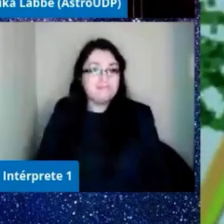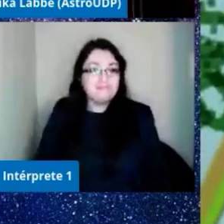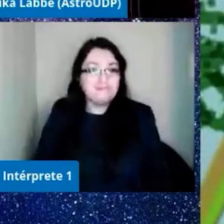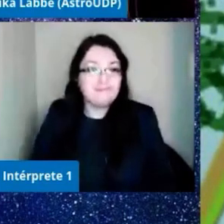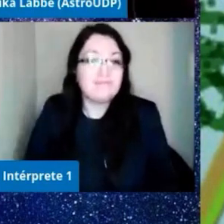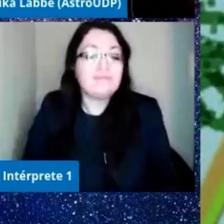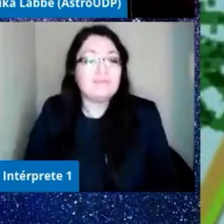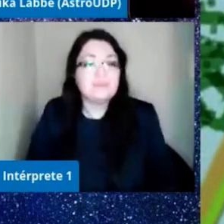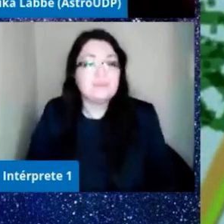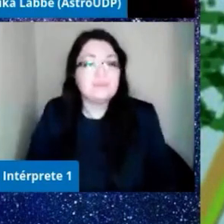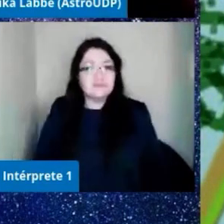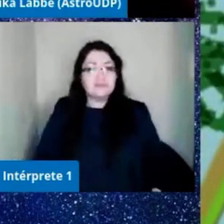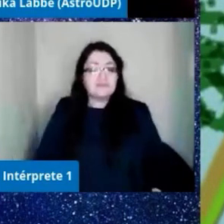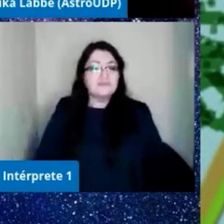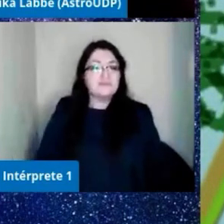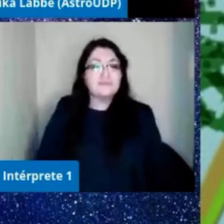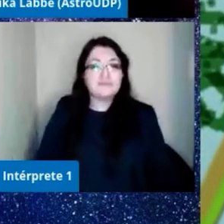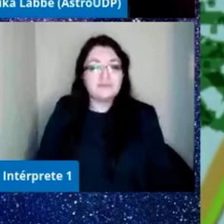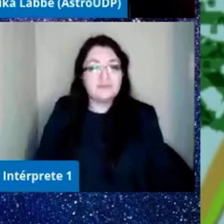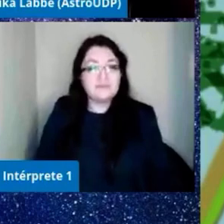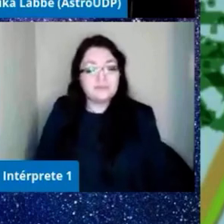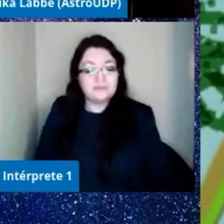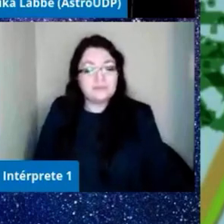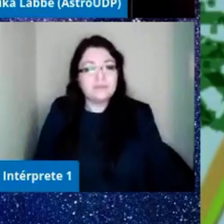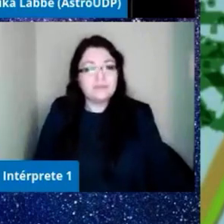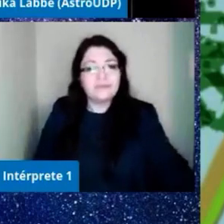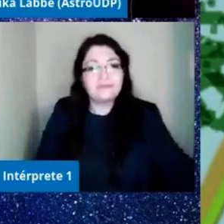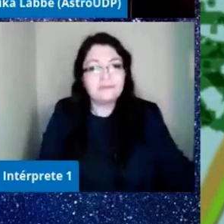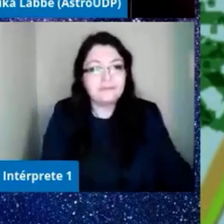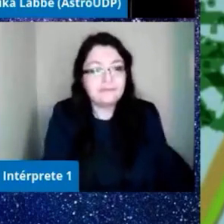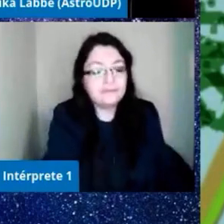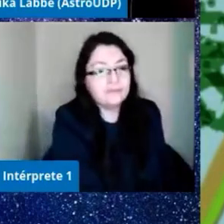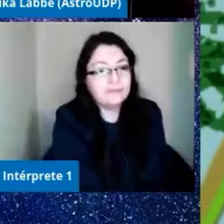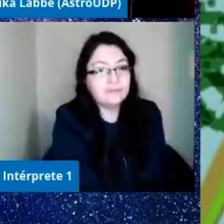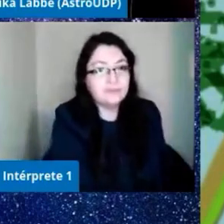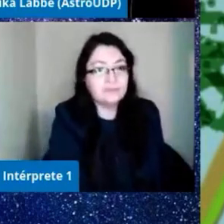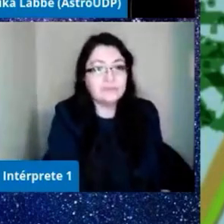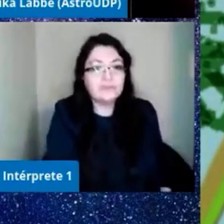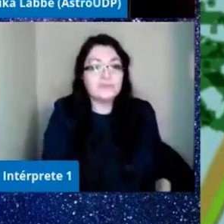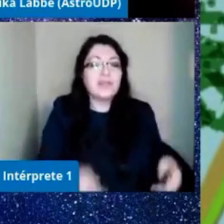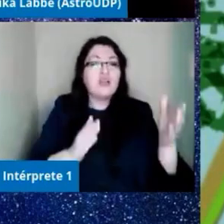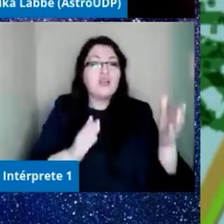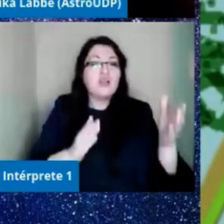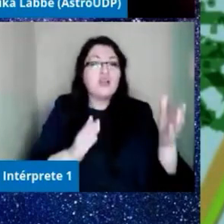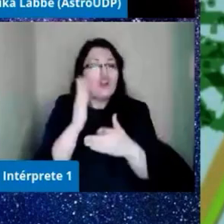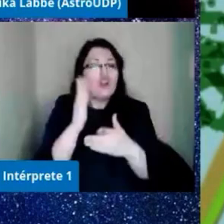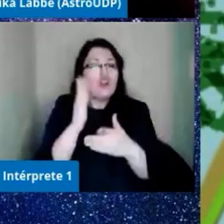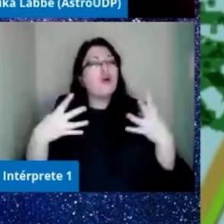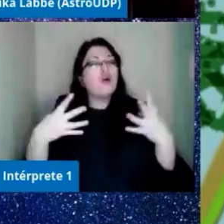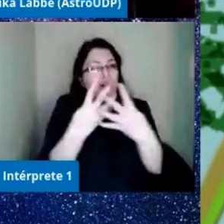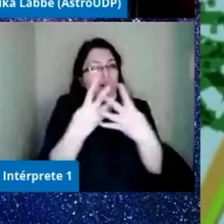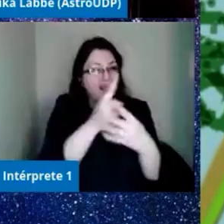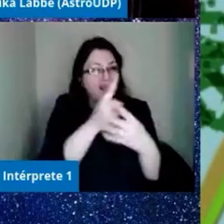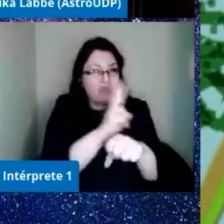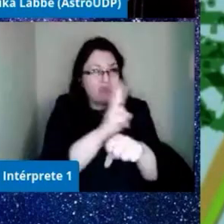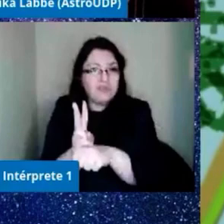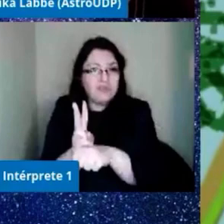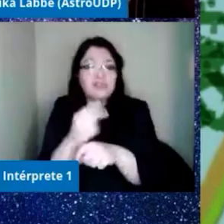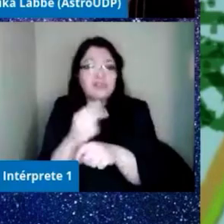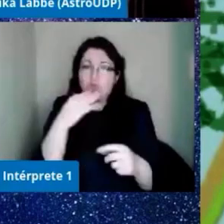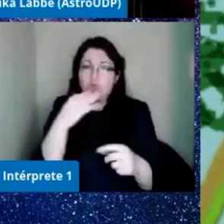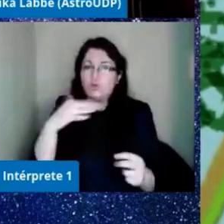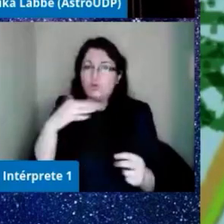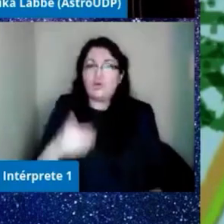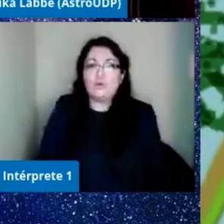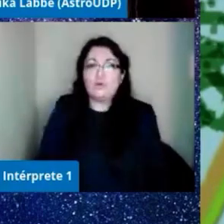Así, por ejemplo, surgieron redes de profesores, que ha sido también una cosa muy importante. El proyecto Astro EVI, que nace